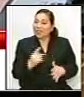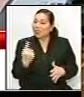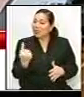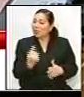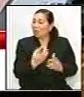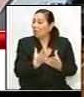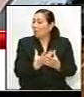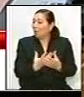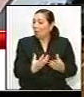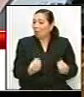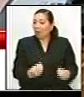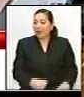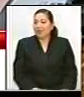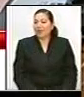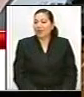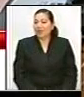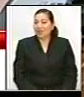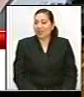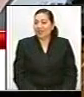ha desaparecido